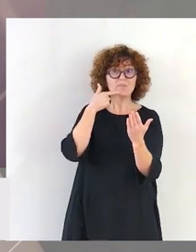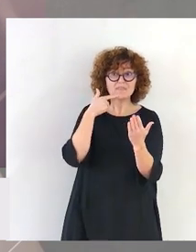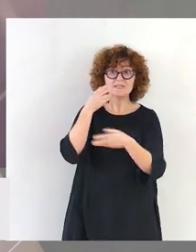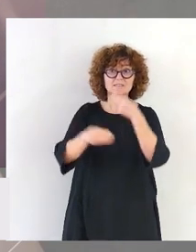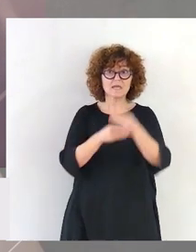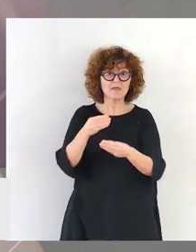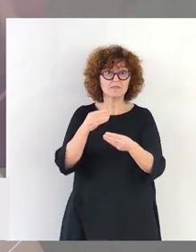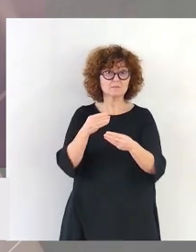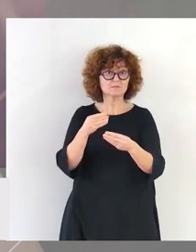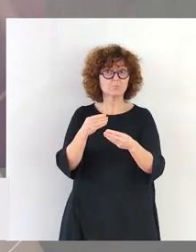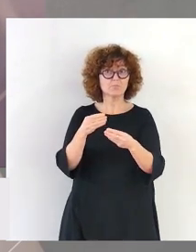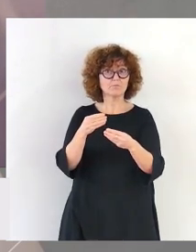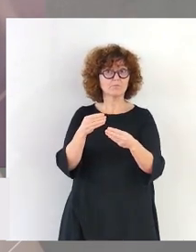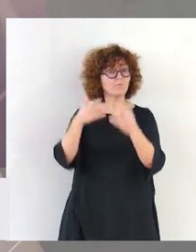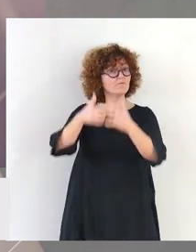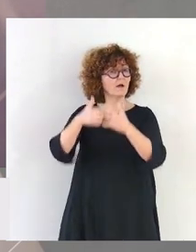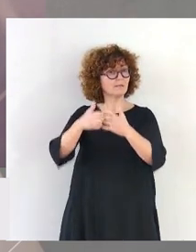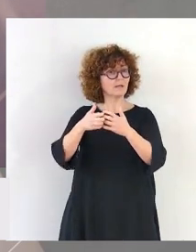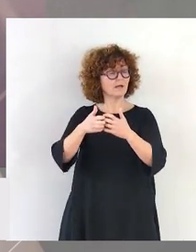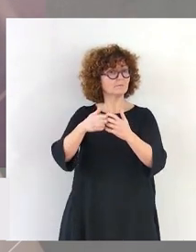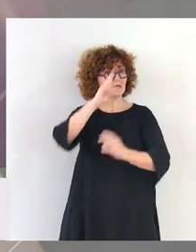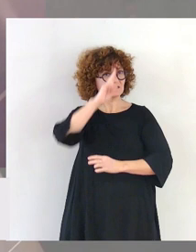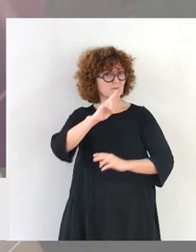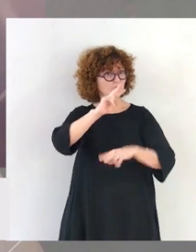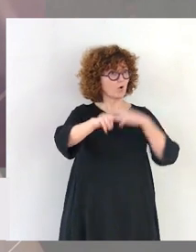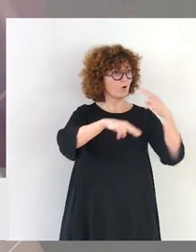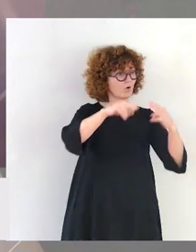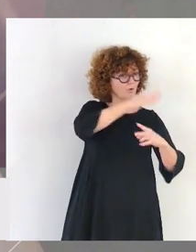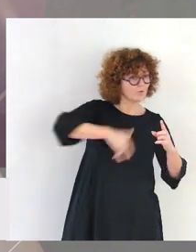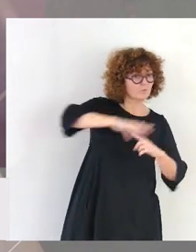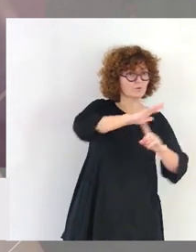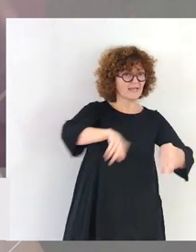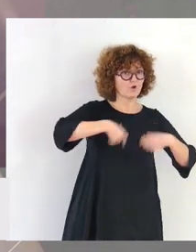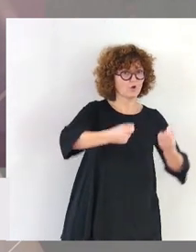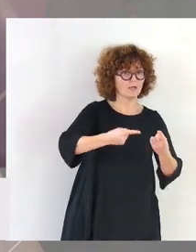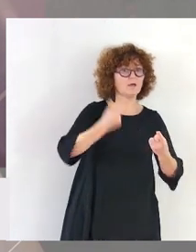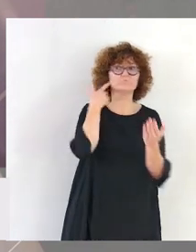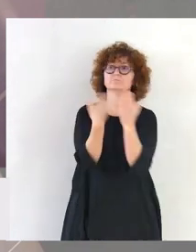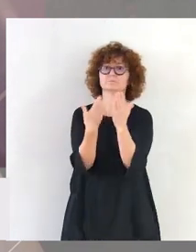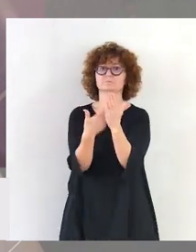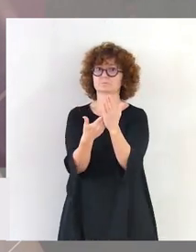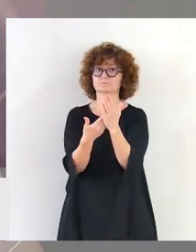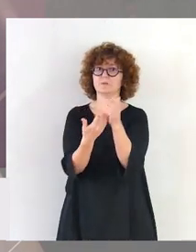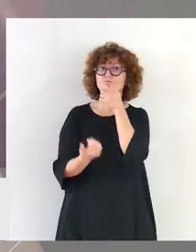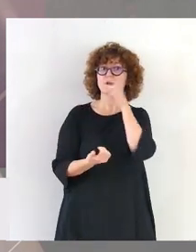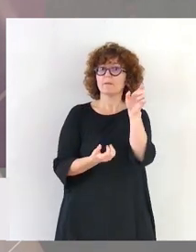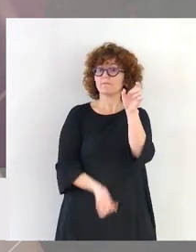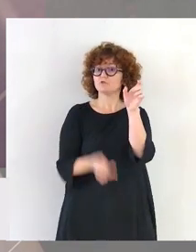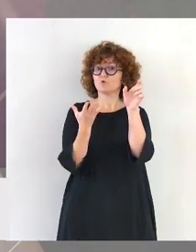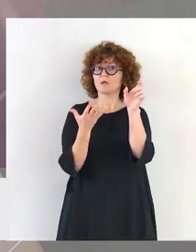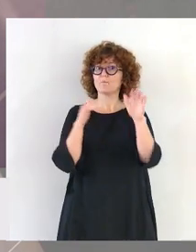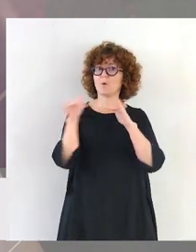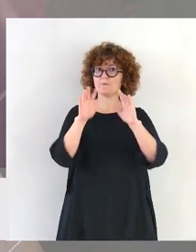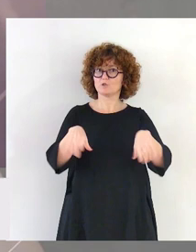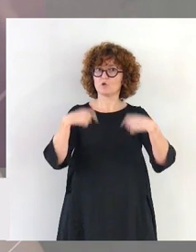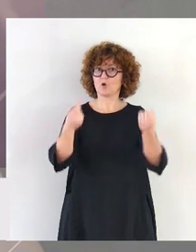relación al a las cuestiones de medio ambiente es cierto o sea una palabra que surge ojo lo que estoy diciendo eh desde el movimiento